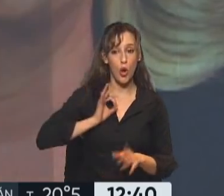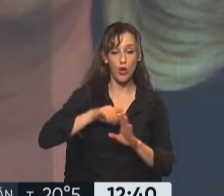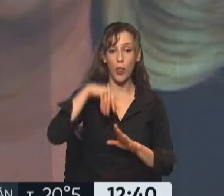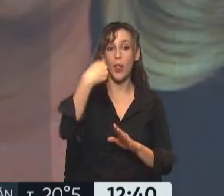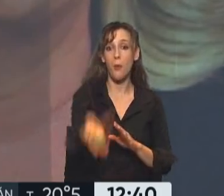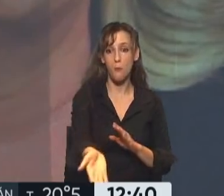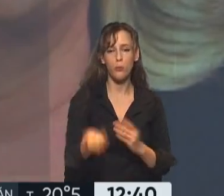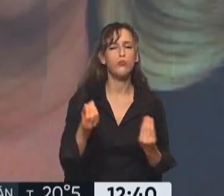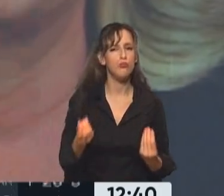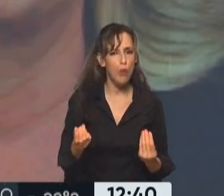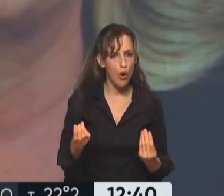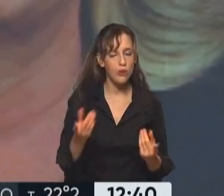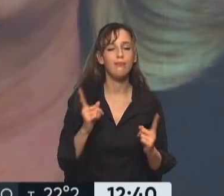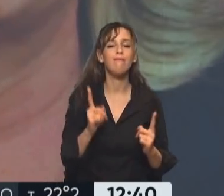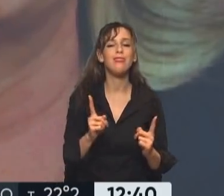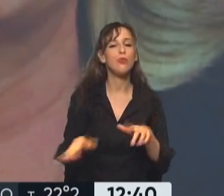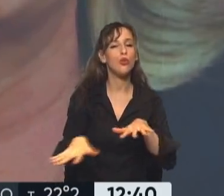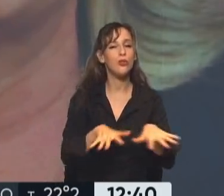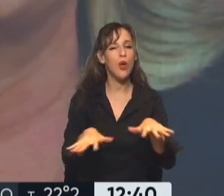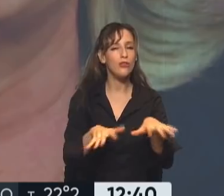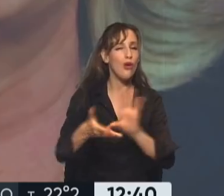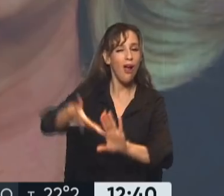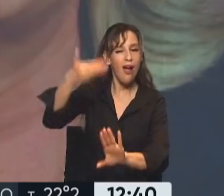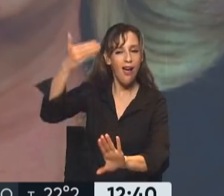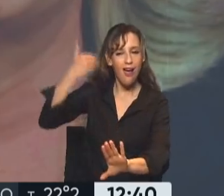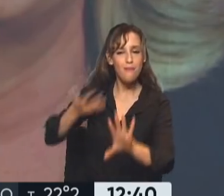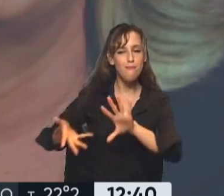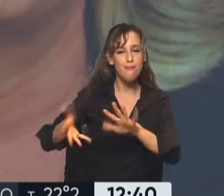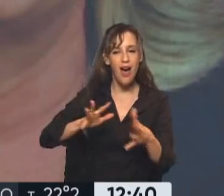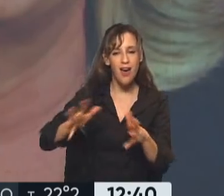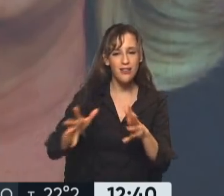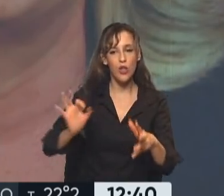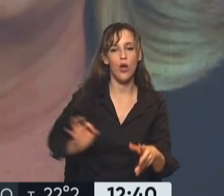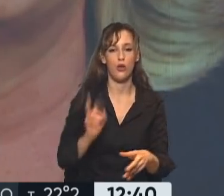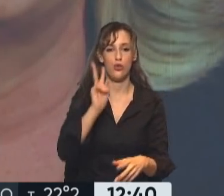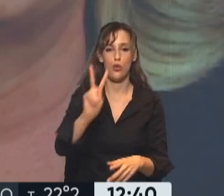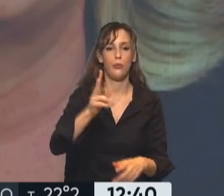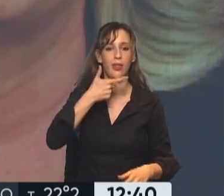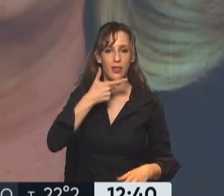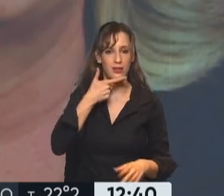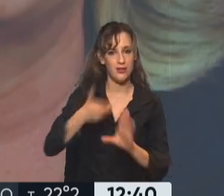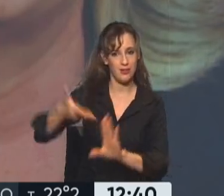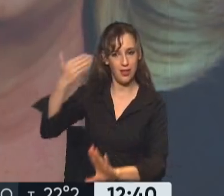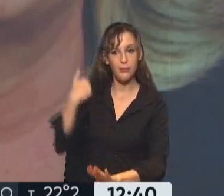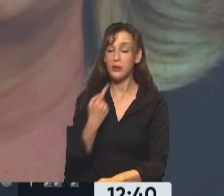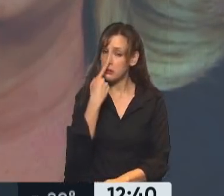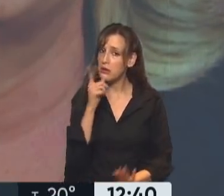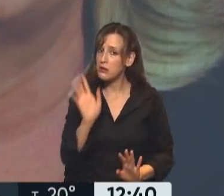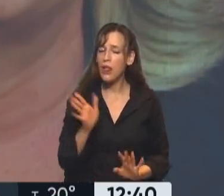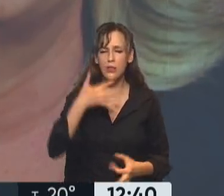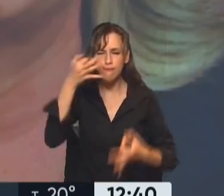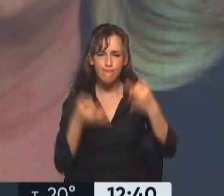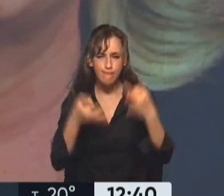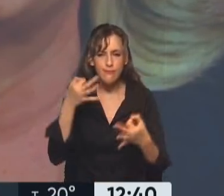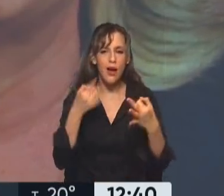un panorama muy similar se daba Ever en 2017. Y es muy interesante comenzar a analizar lo que pasaba en la primera